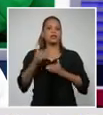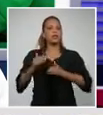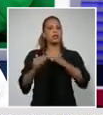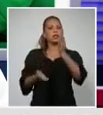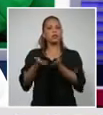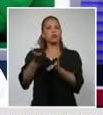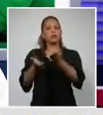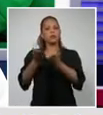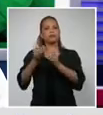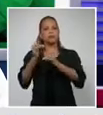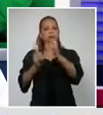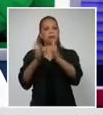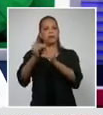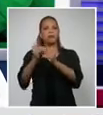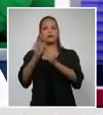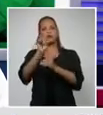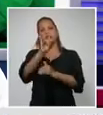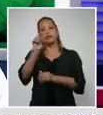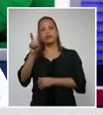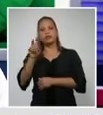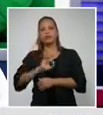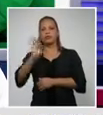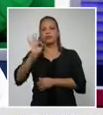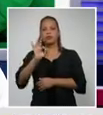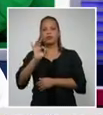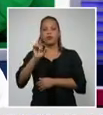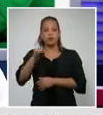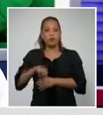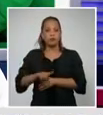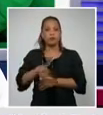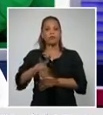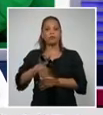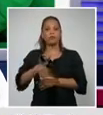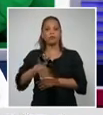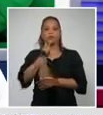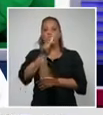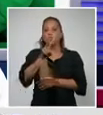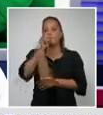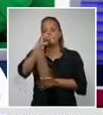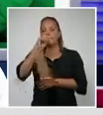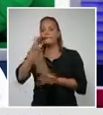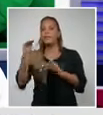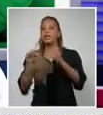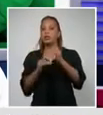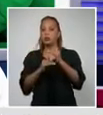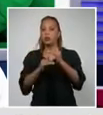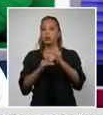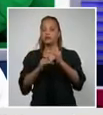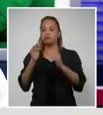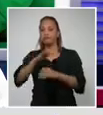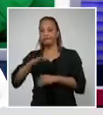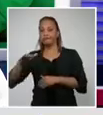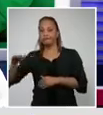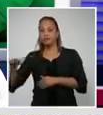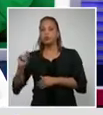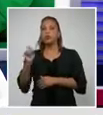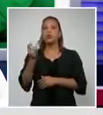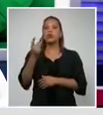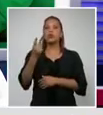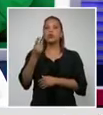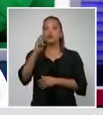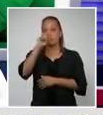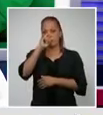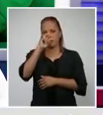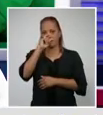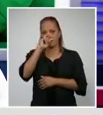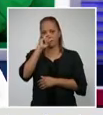92%, y en el día 2 menores de 1 año, incluso 2 menores de